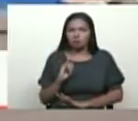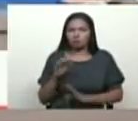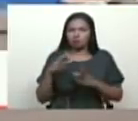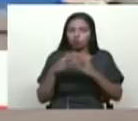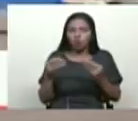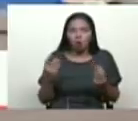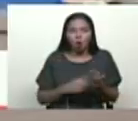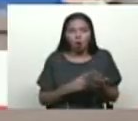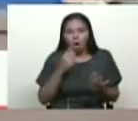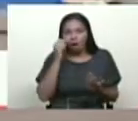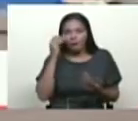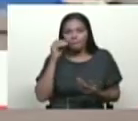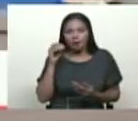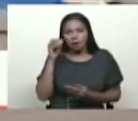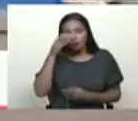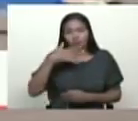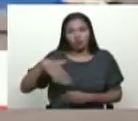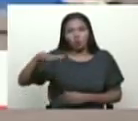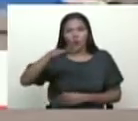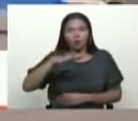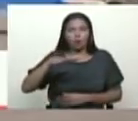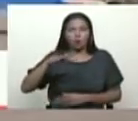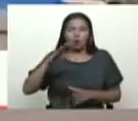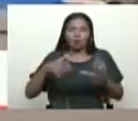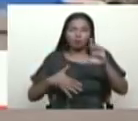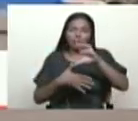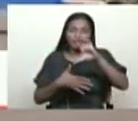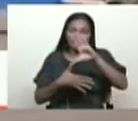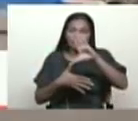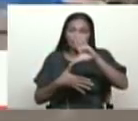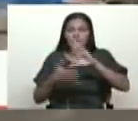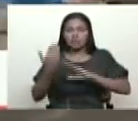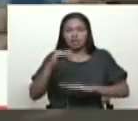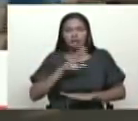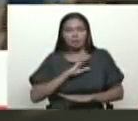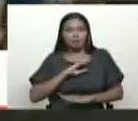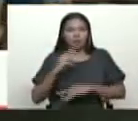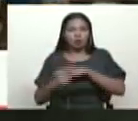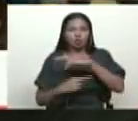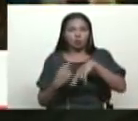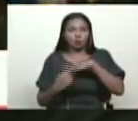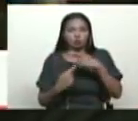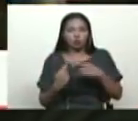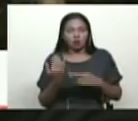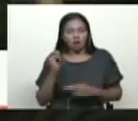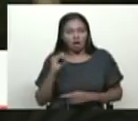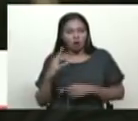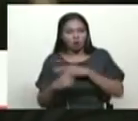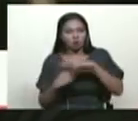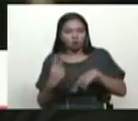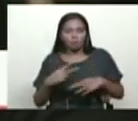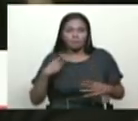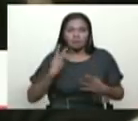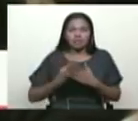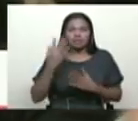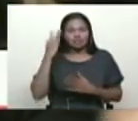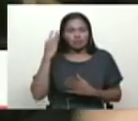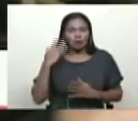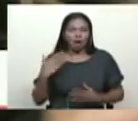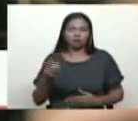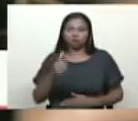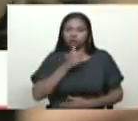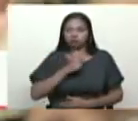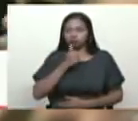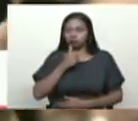y hermanas de los pueblos de América Latina, cuentan en nuestra revolución con una revolución valiente que sabrá resistir